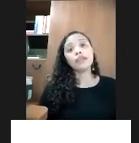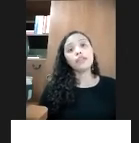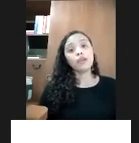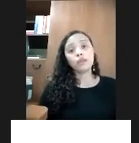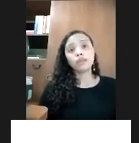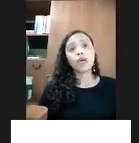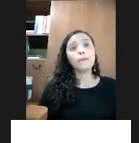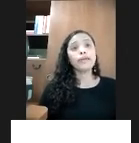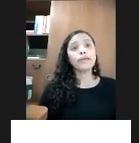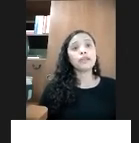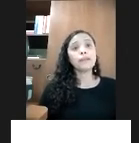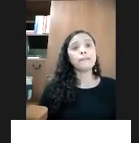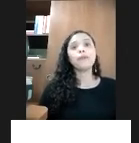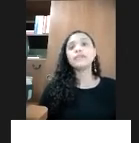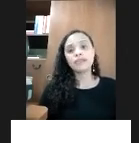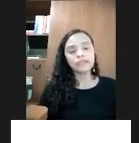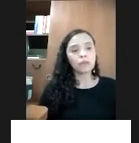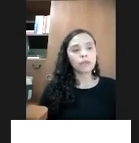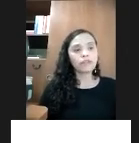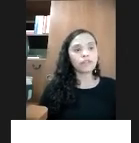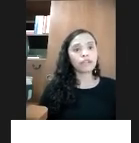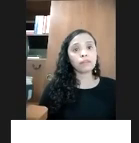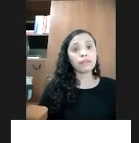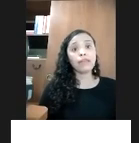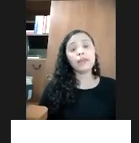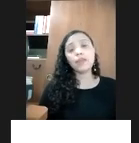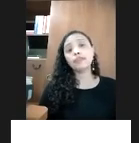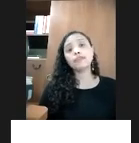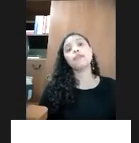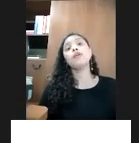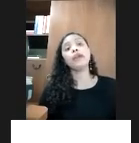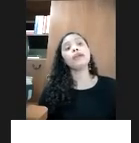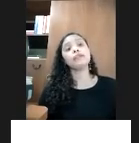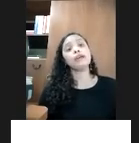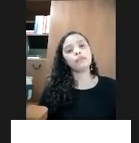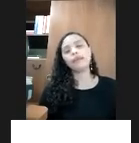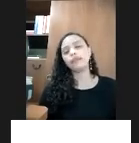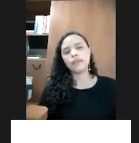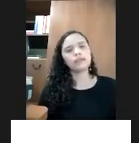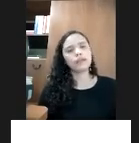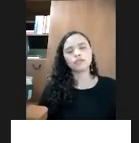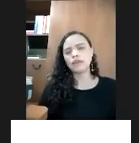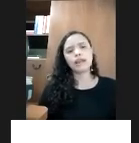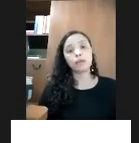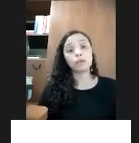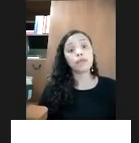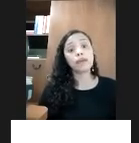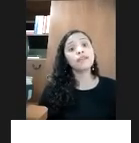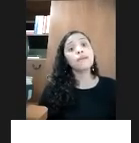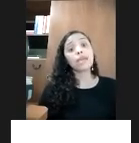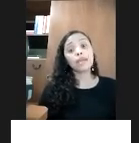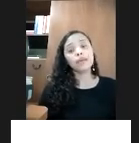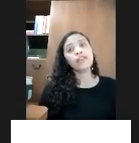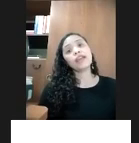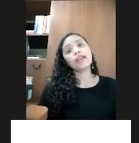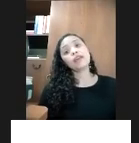mayoría de los encuestados padece presbicia, como en enfermedades de la vista. Sabemos que estas enfermedades también están asociadas a la propia edad,